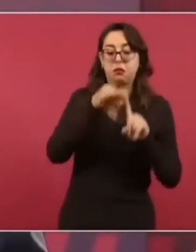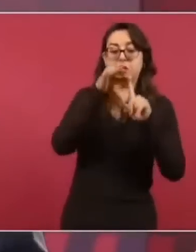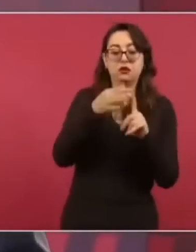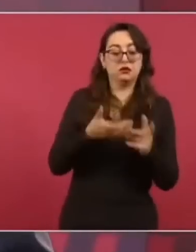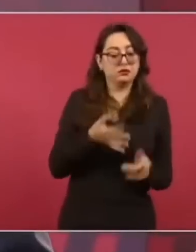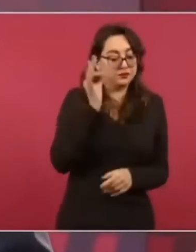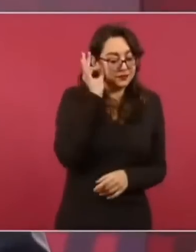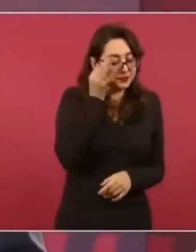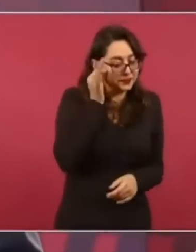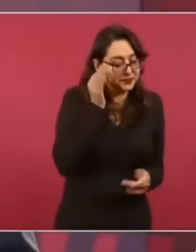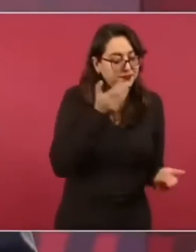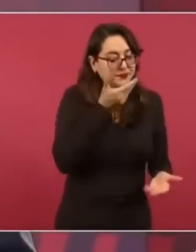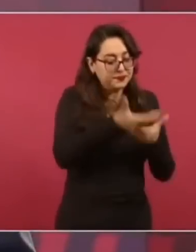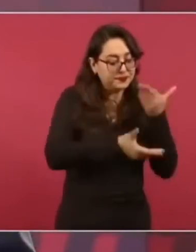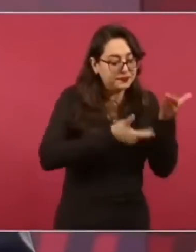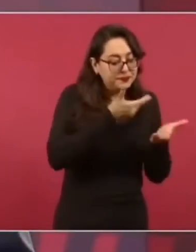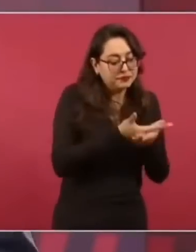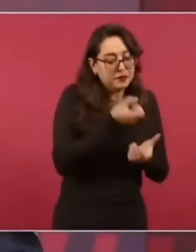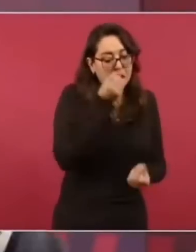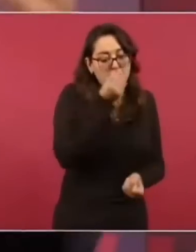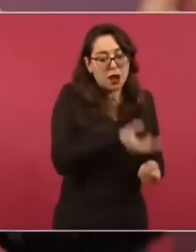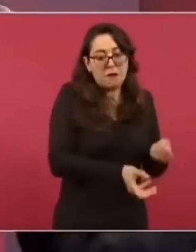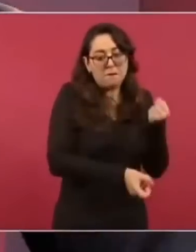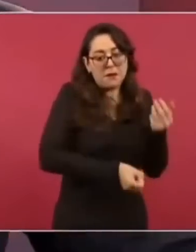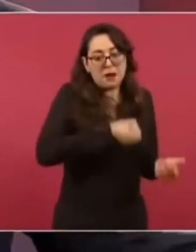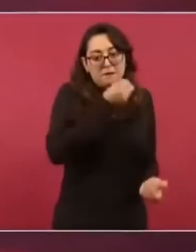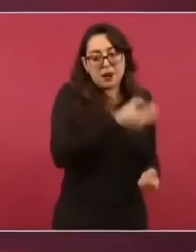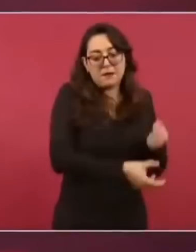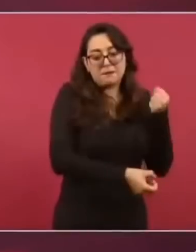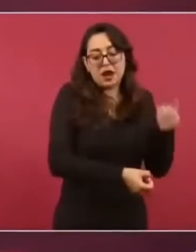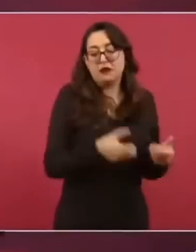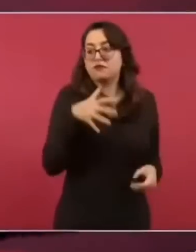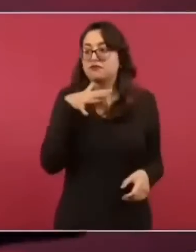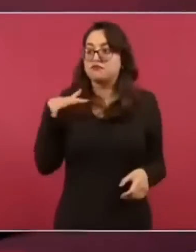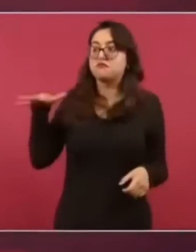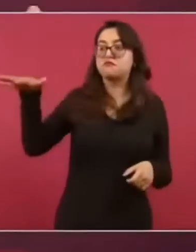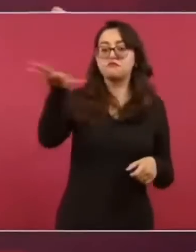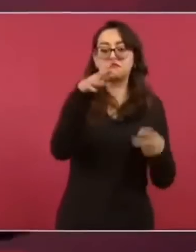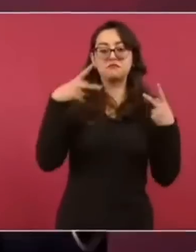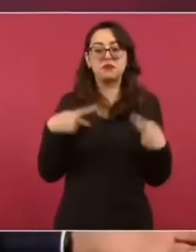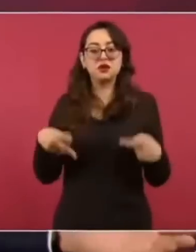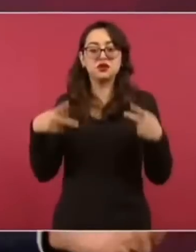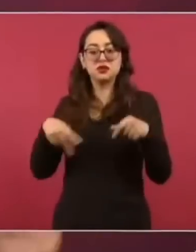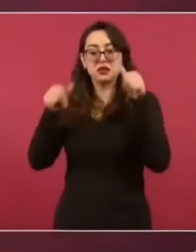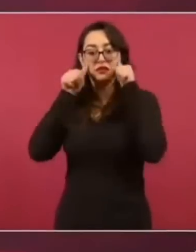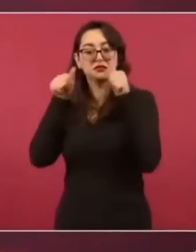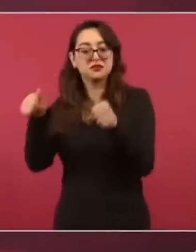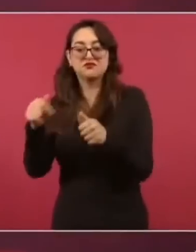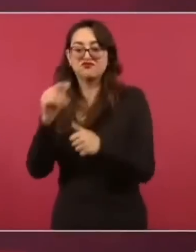de los potentados y no va nunca a voltear a ver